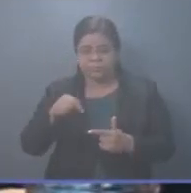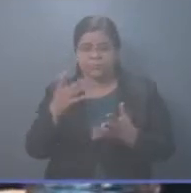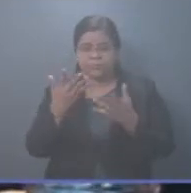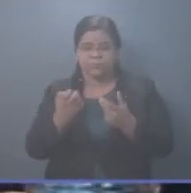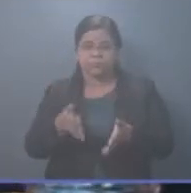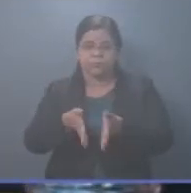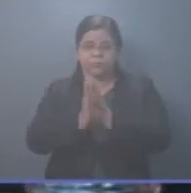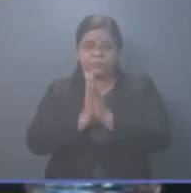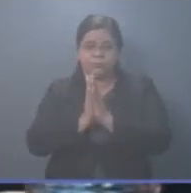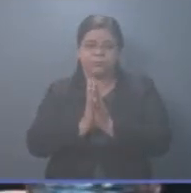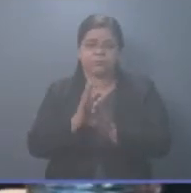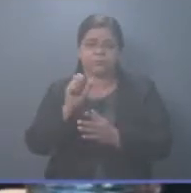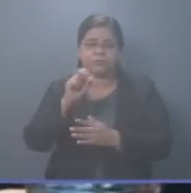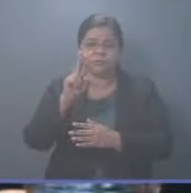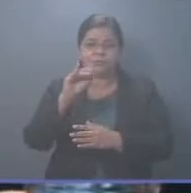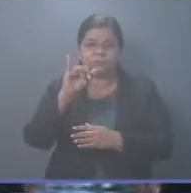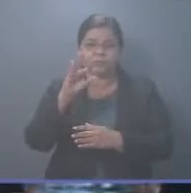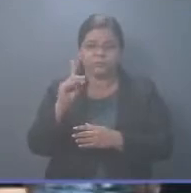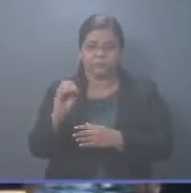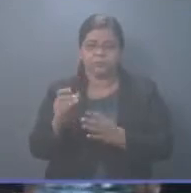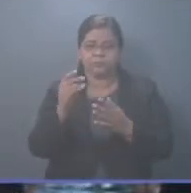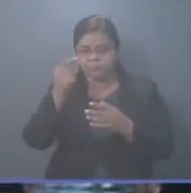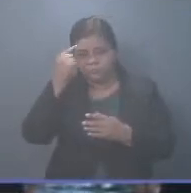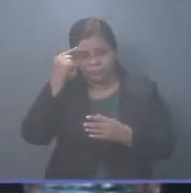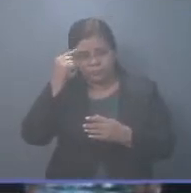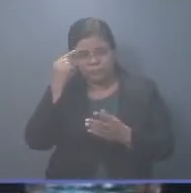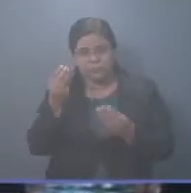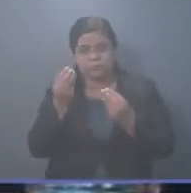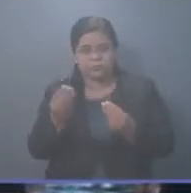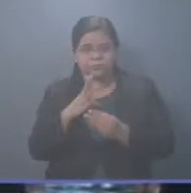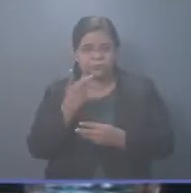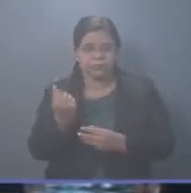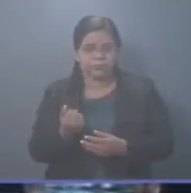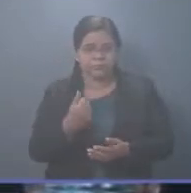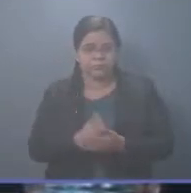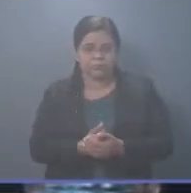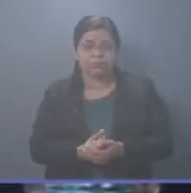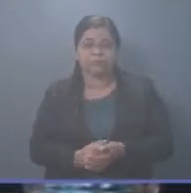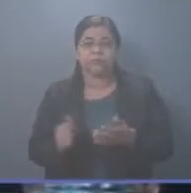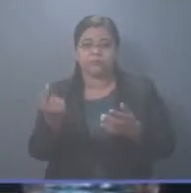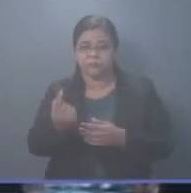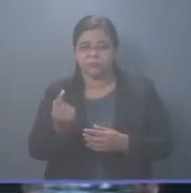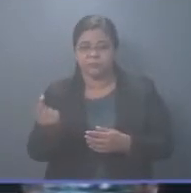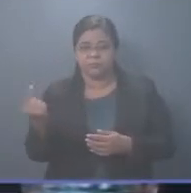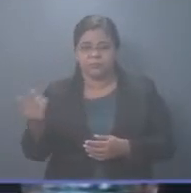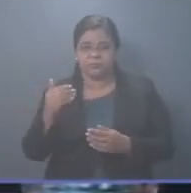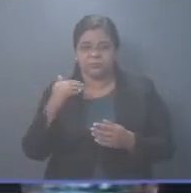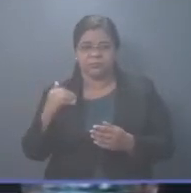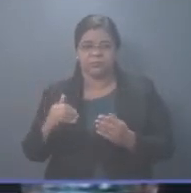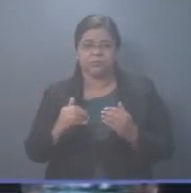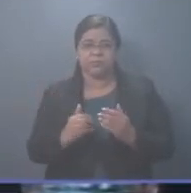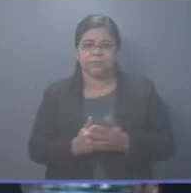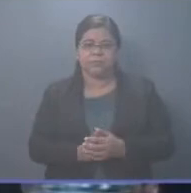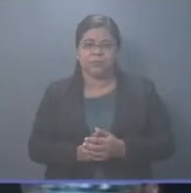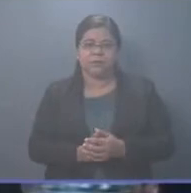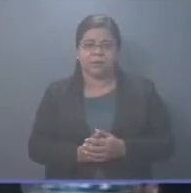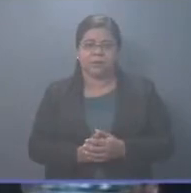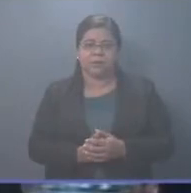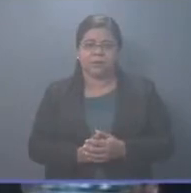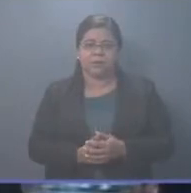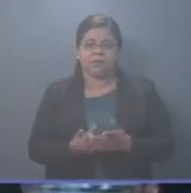ahora imaginamos cómo van a llegar a un número exacto de personas adultas mayores a las cuales habría